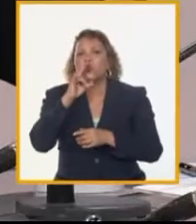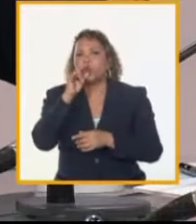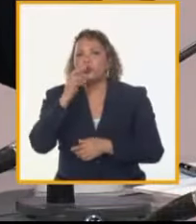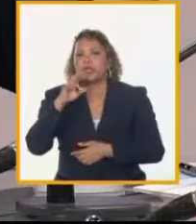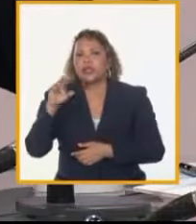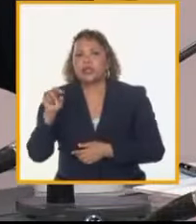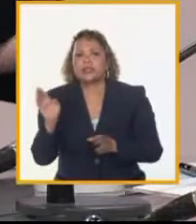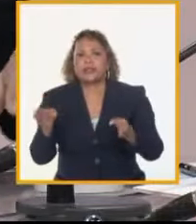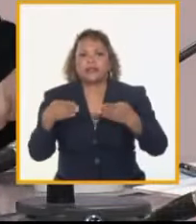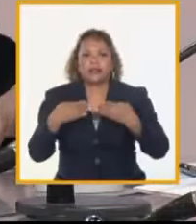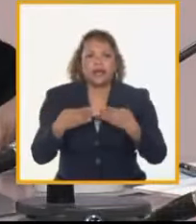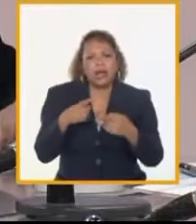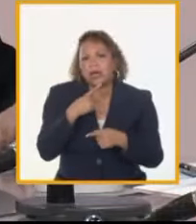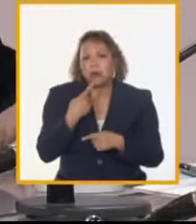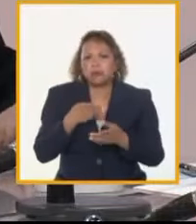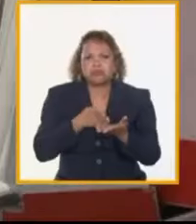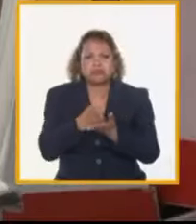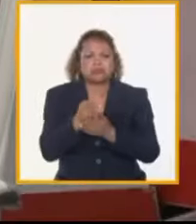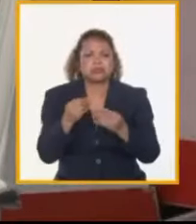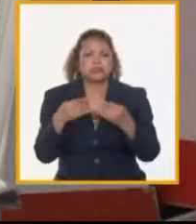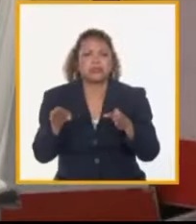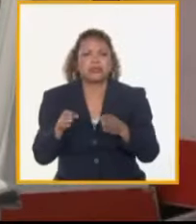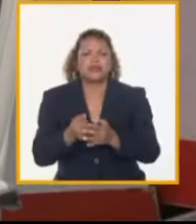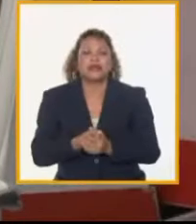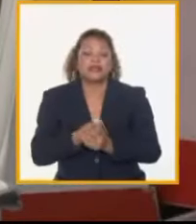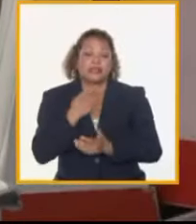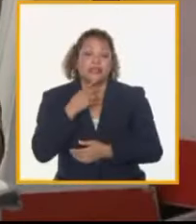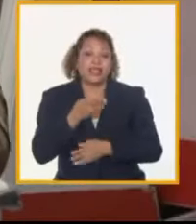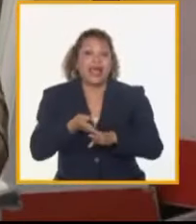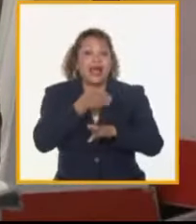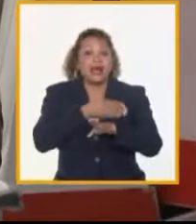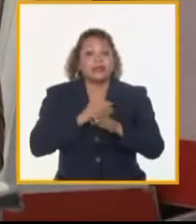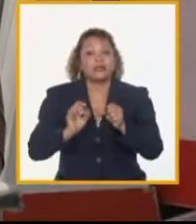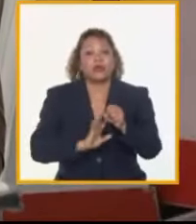cubre. La agencia antes de la COVID